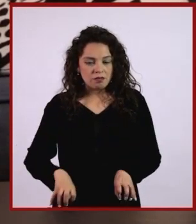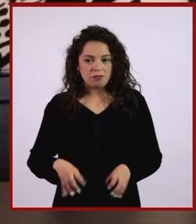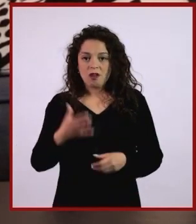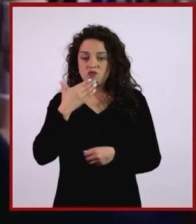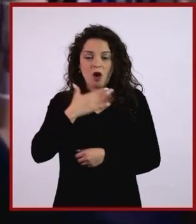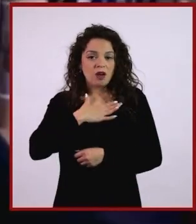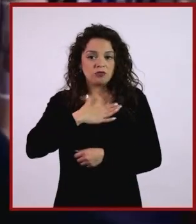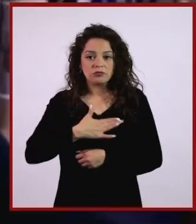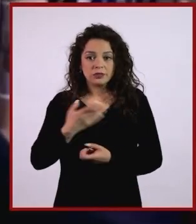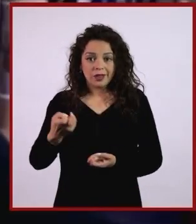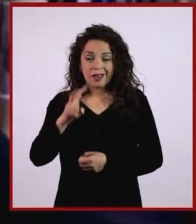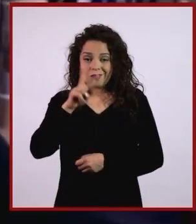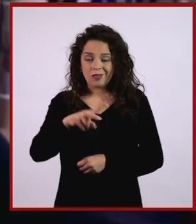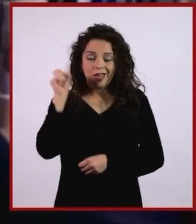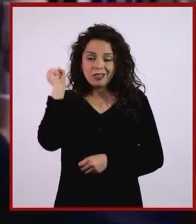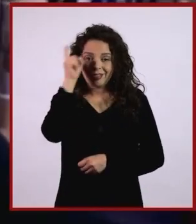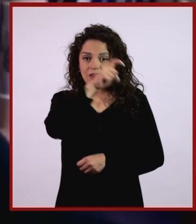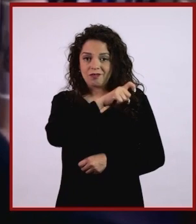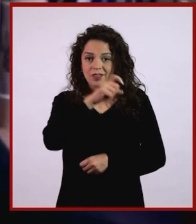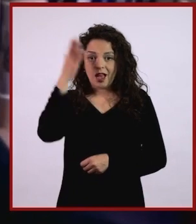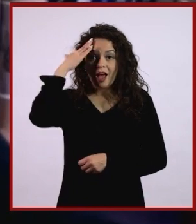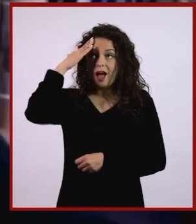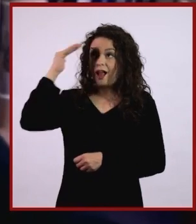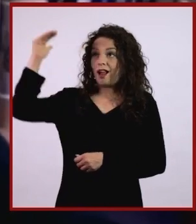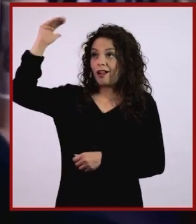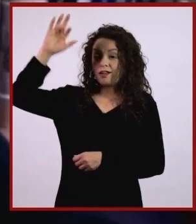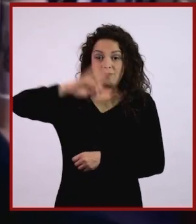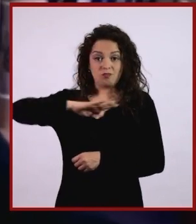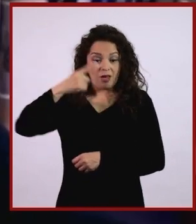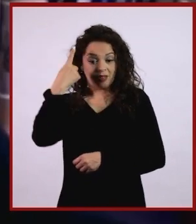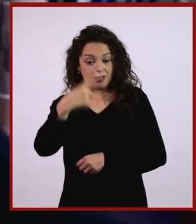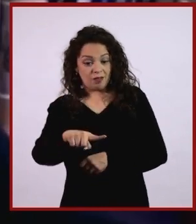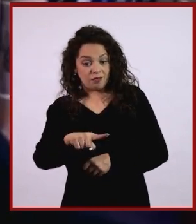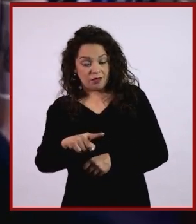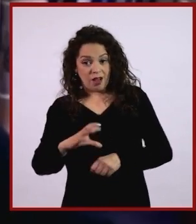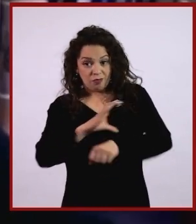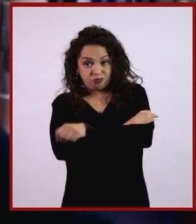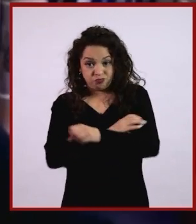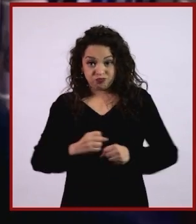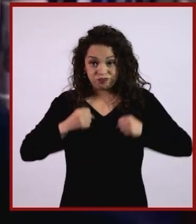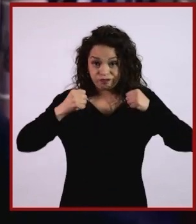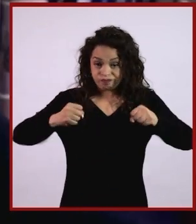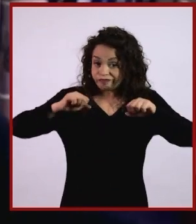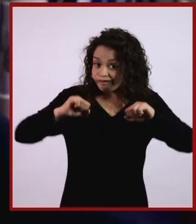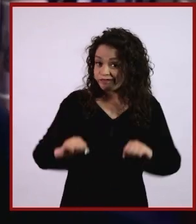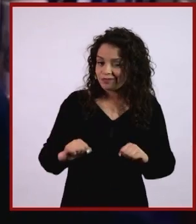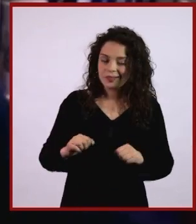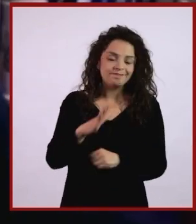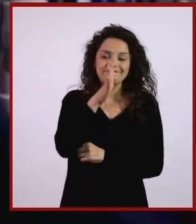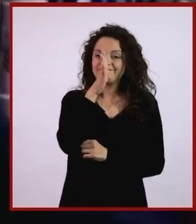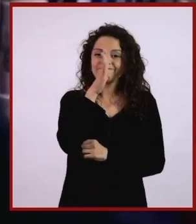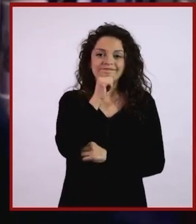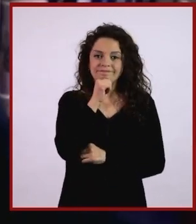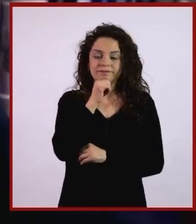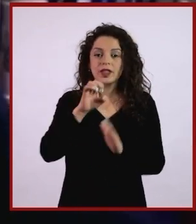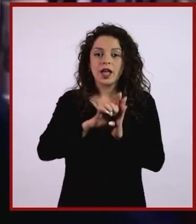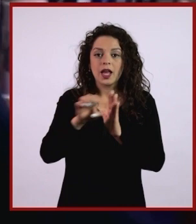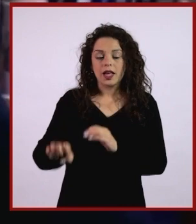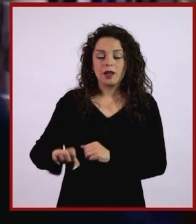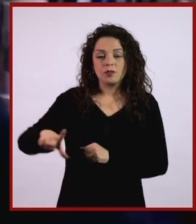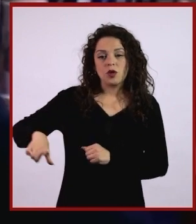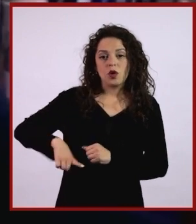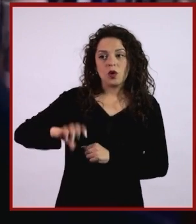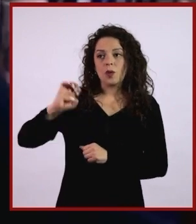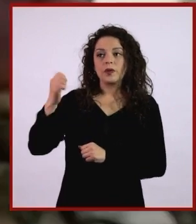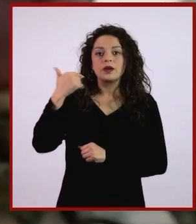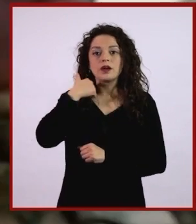de justicia, pues es más difícil esa solución autoritaria desde arriba, ¿no? Creo que, de alguna manera, hace unos gobiernos, el gobierno de